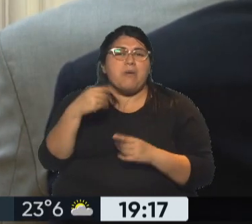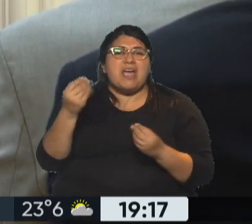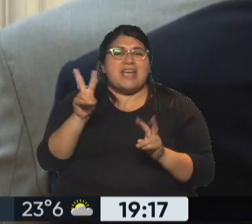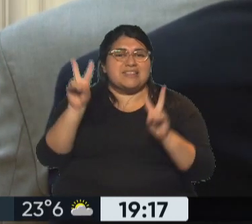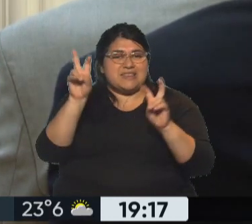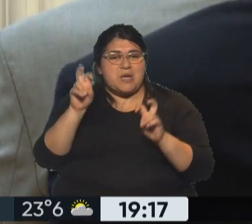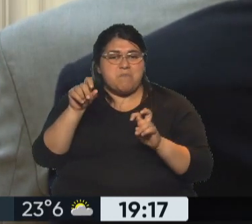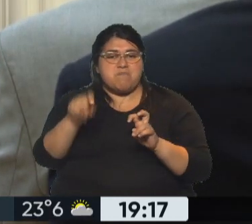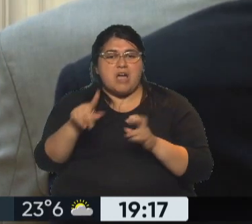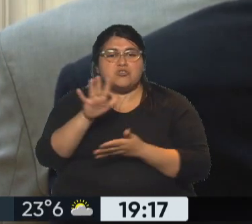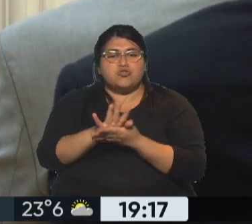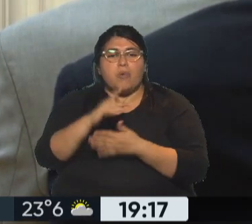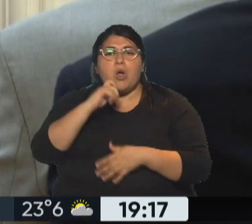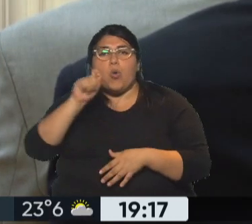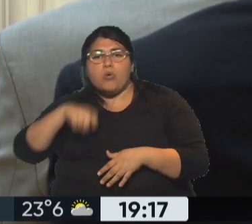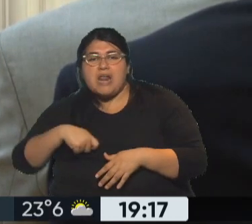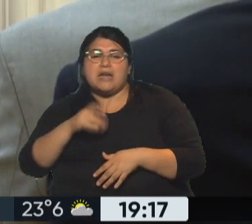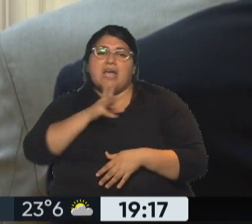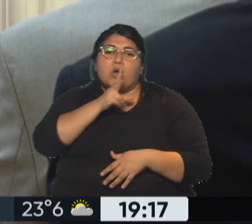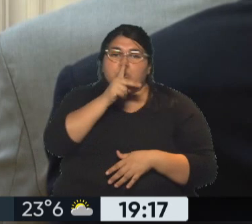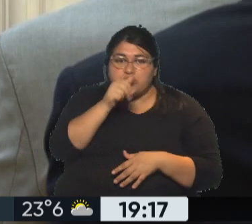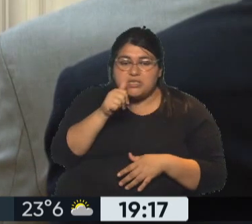tema Ucrania y el tema Rusia,